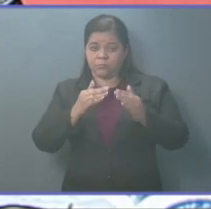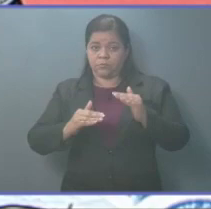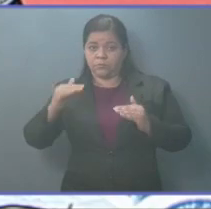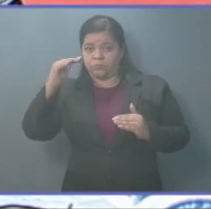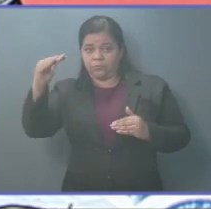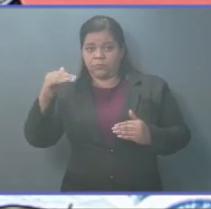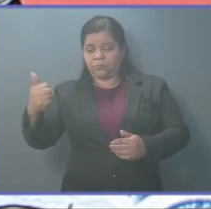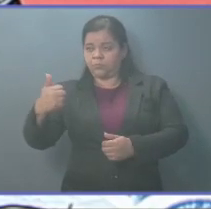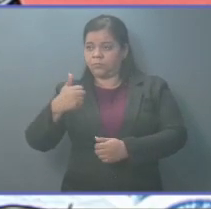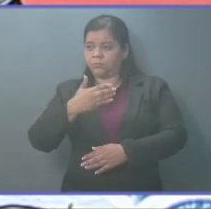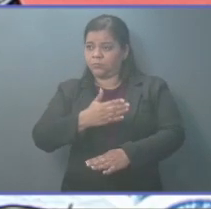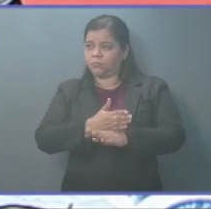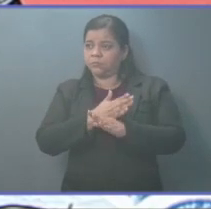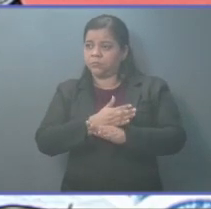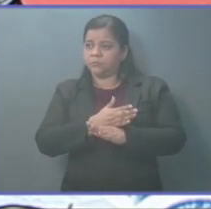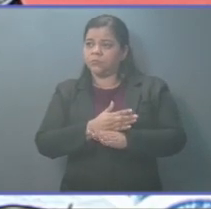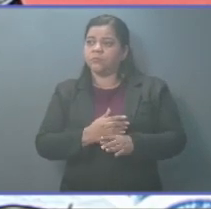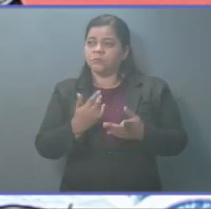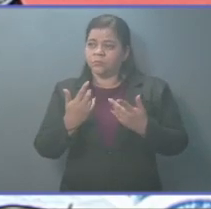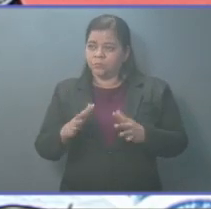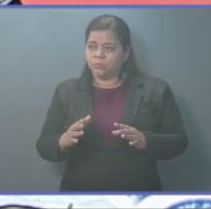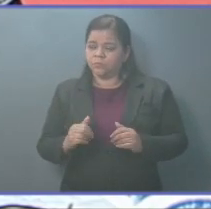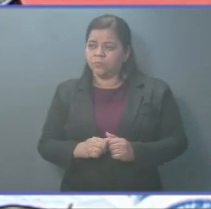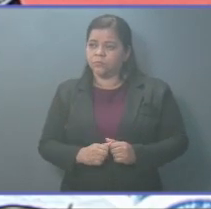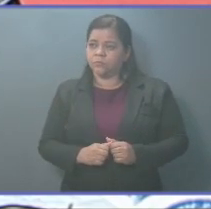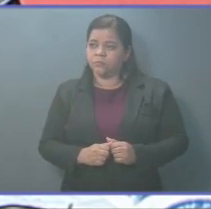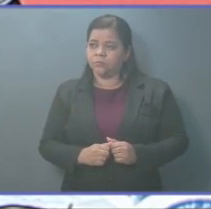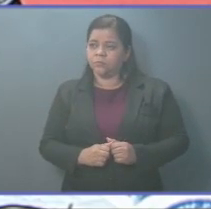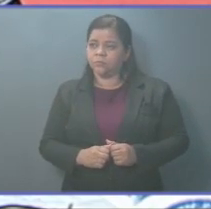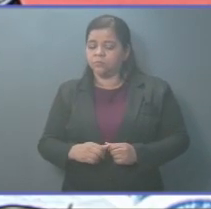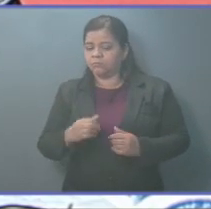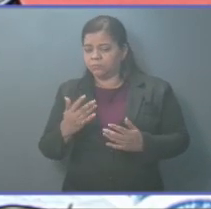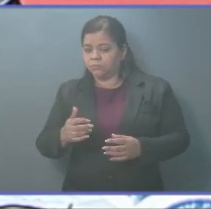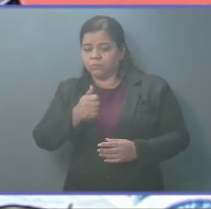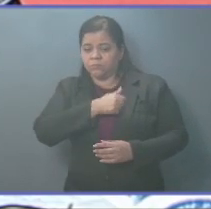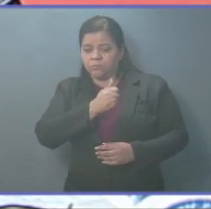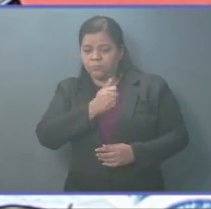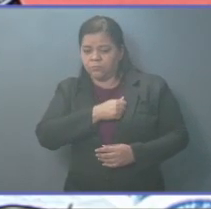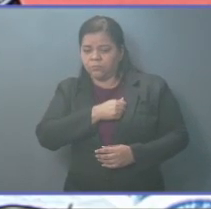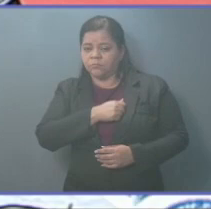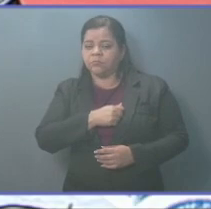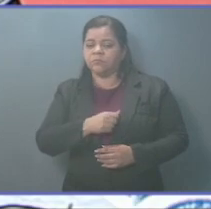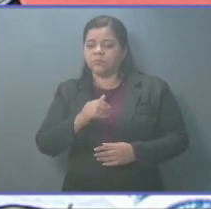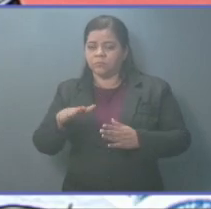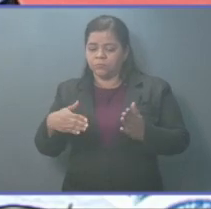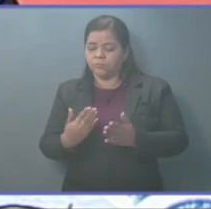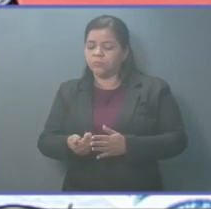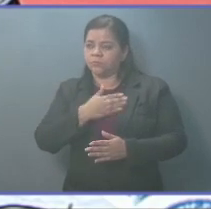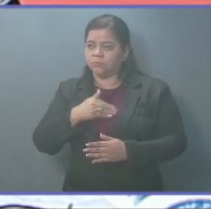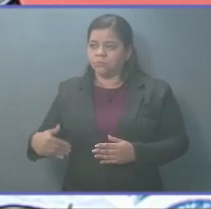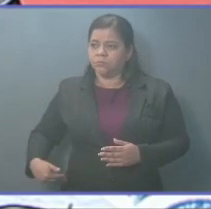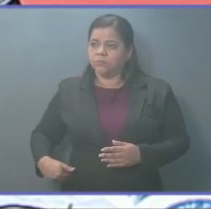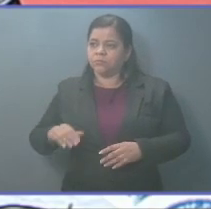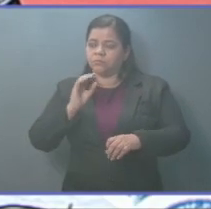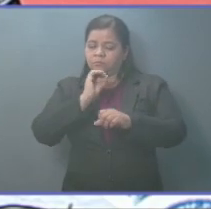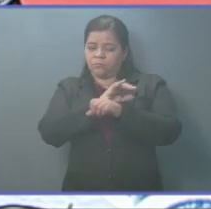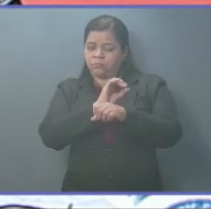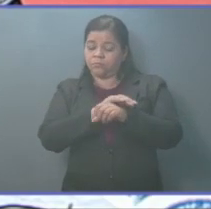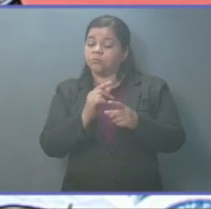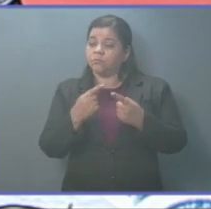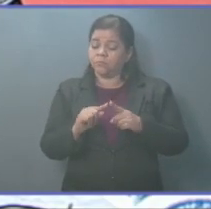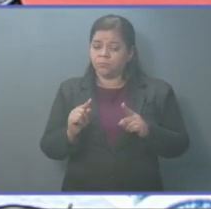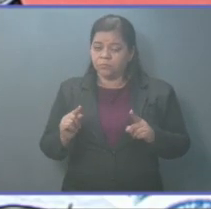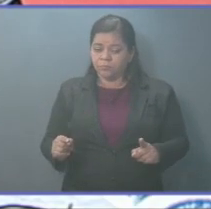es el que va a asesorar al señor presidente de la República, y